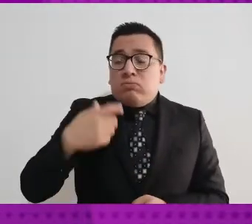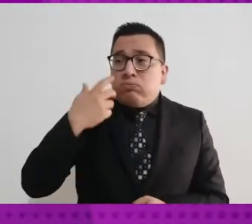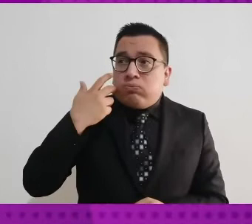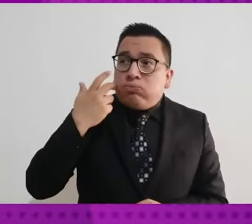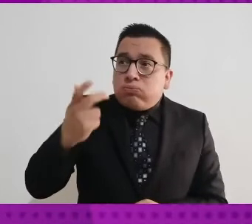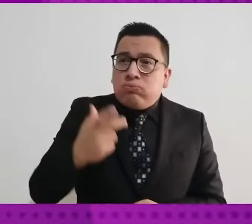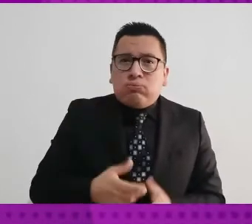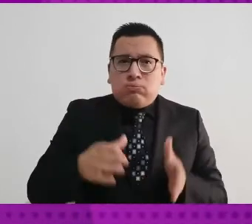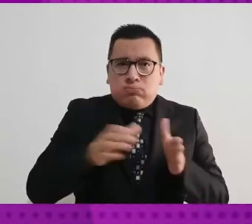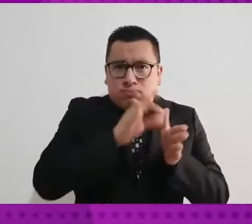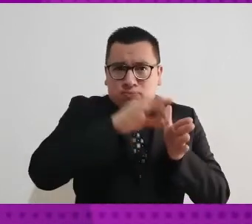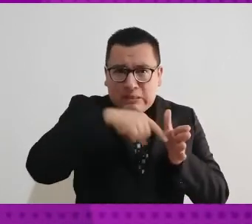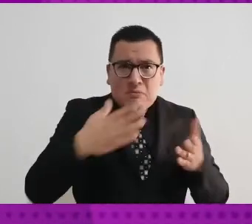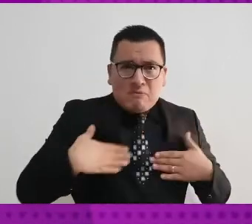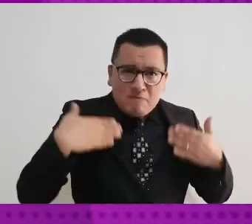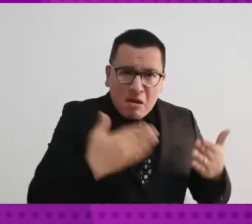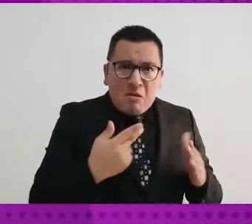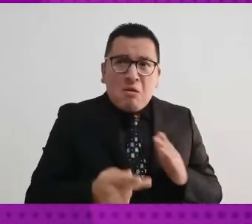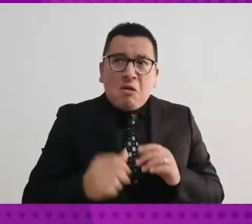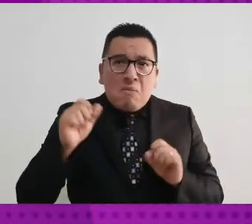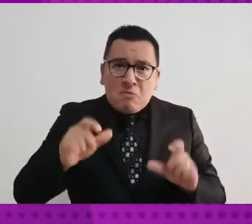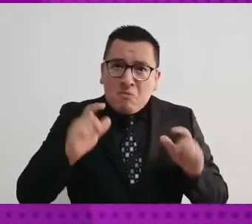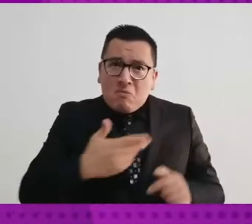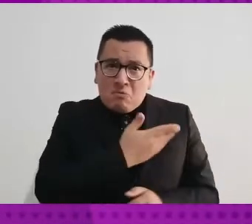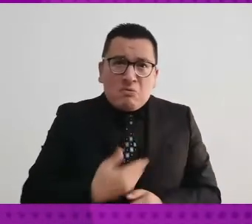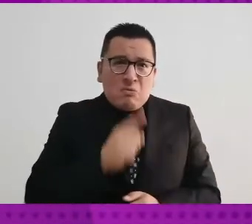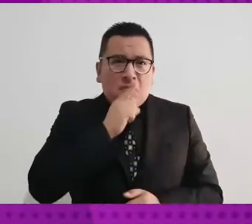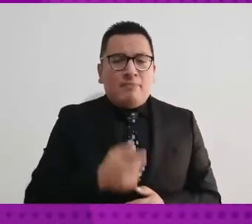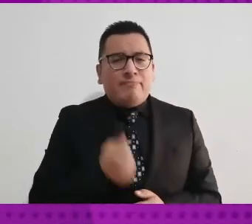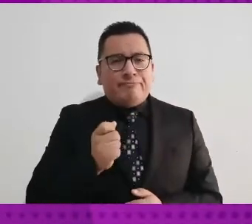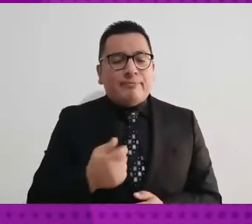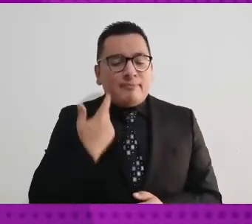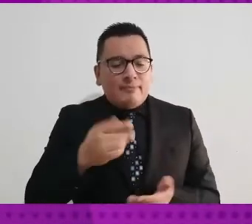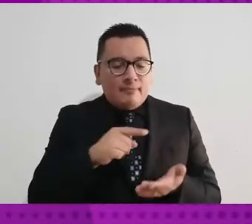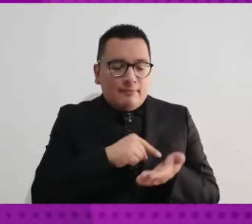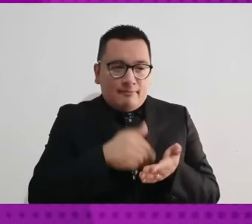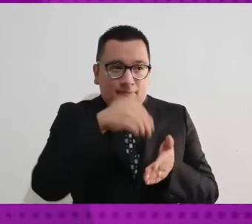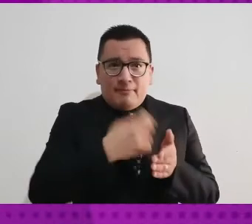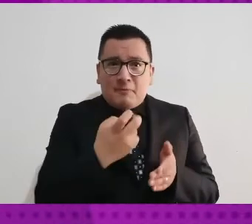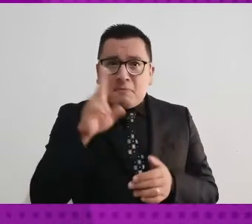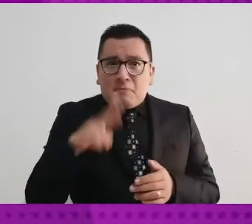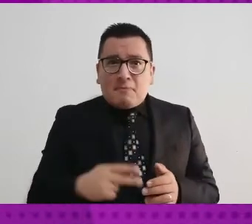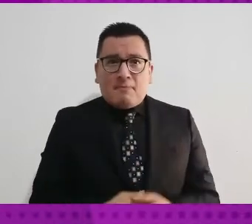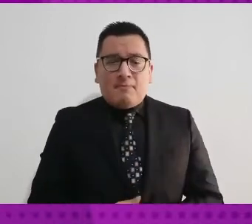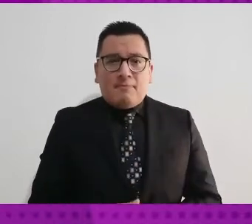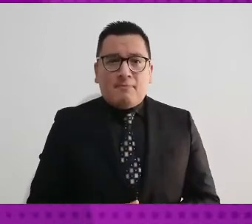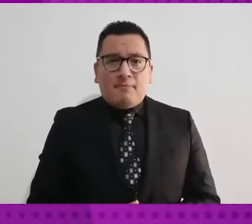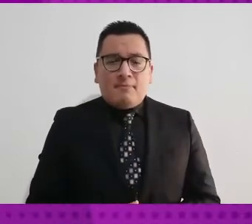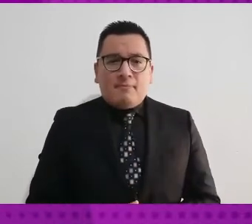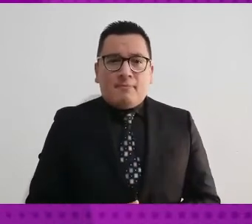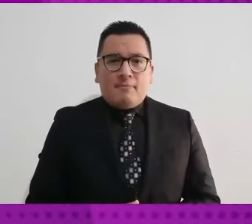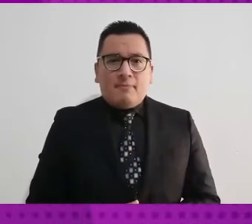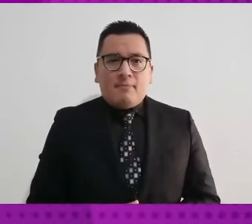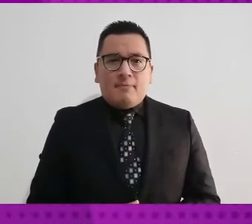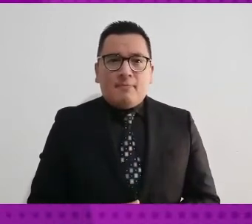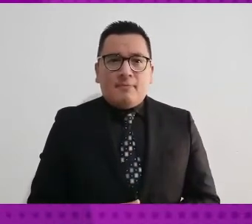reelección, se refería a libertades electorales, es decir, que el voto cuente, decía la campaña,